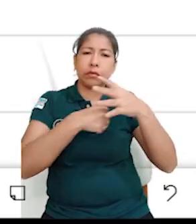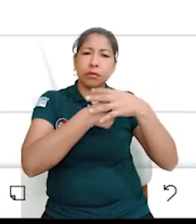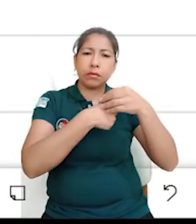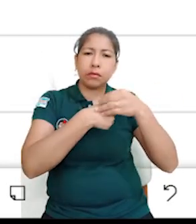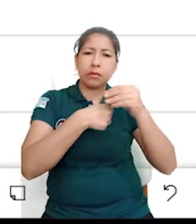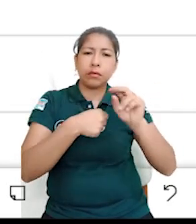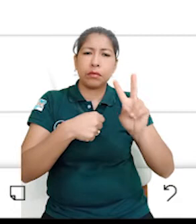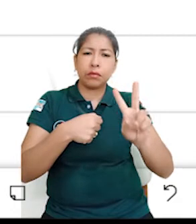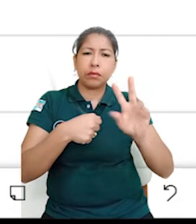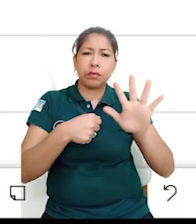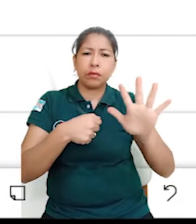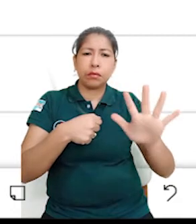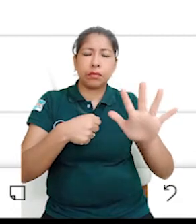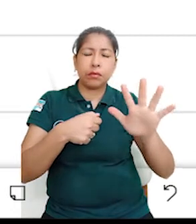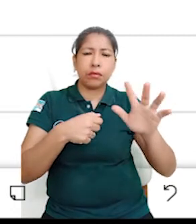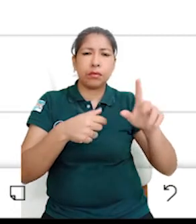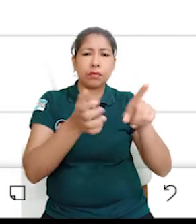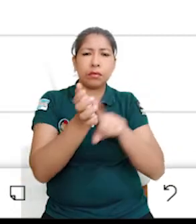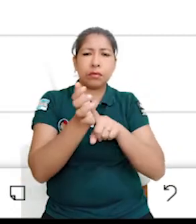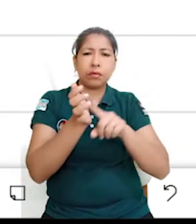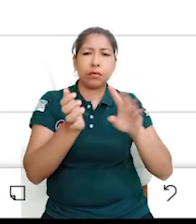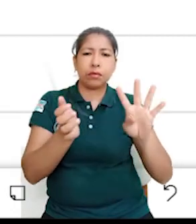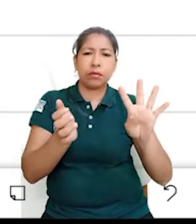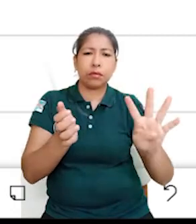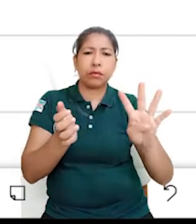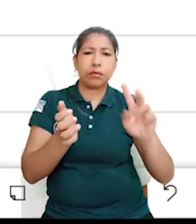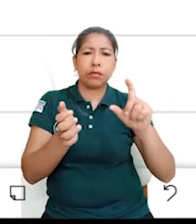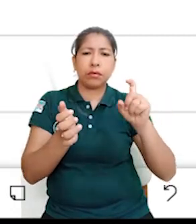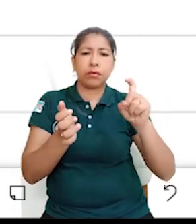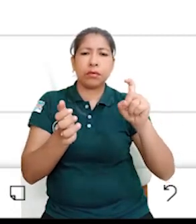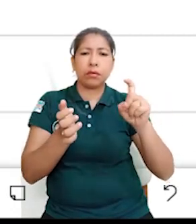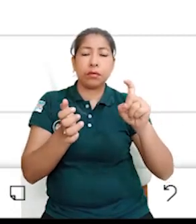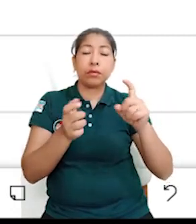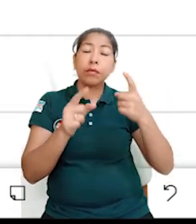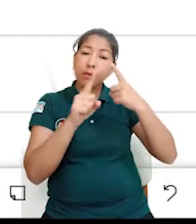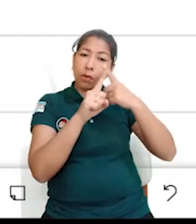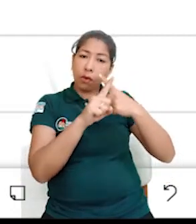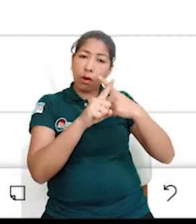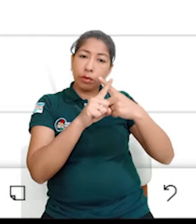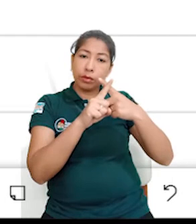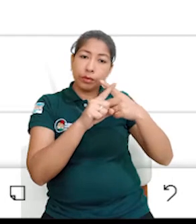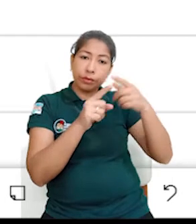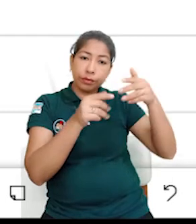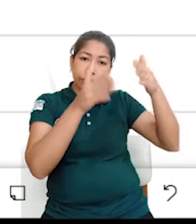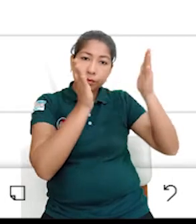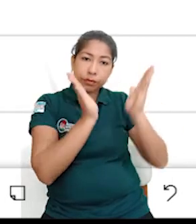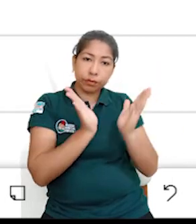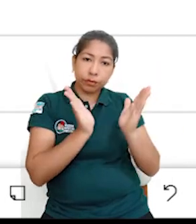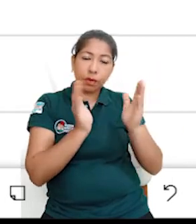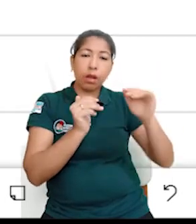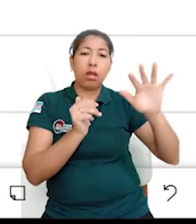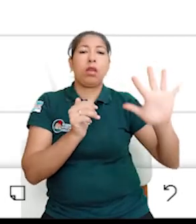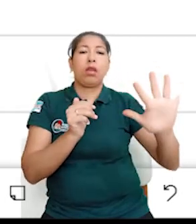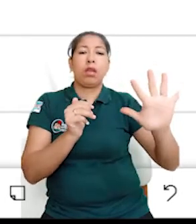que multiplicar por su numerador, que es 5. Bien, desaparecemos este